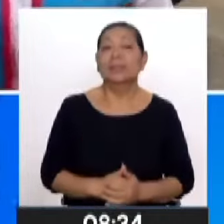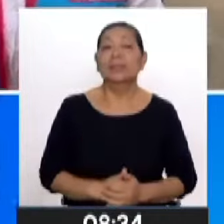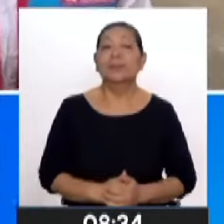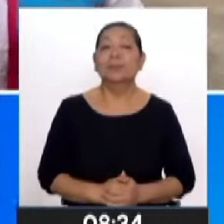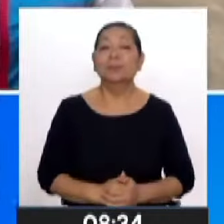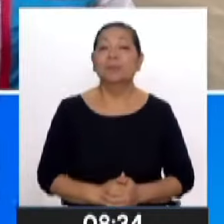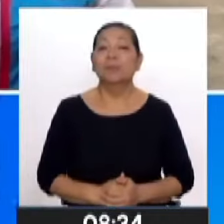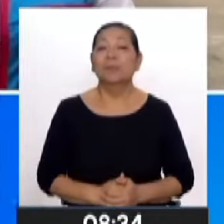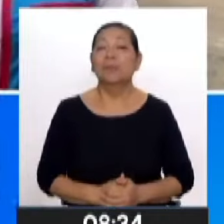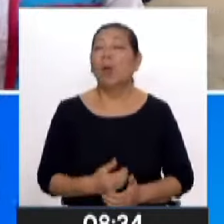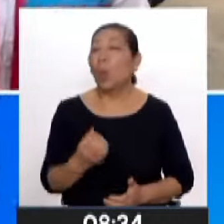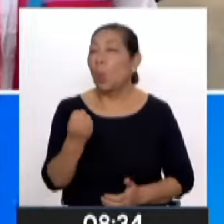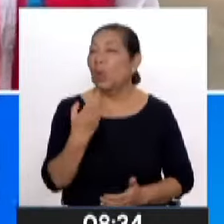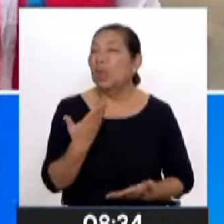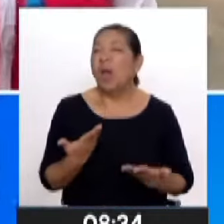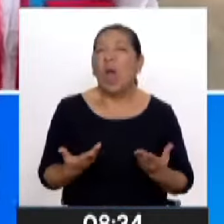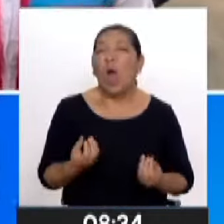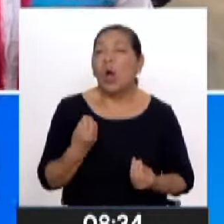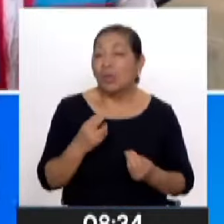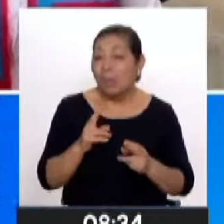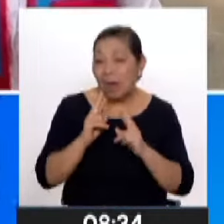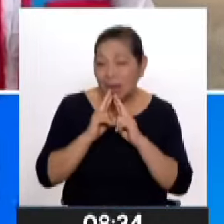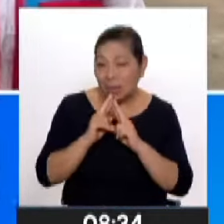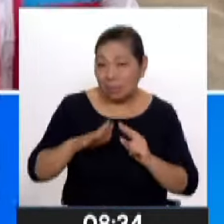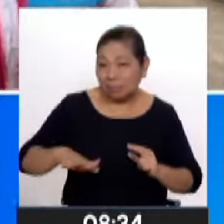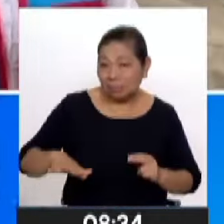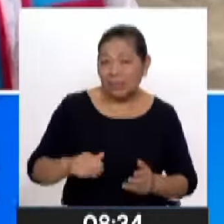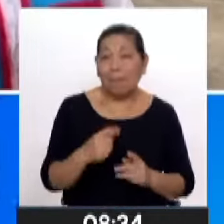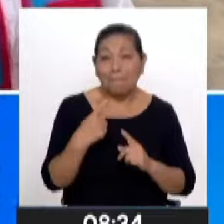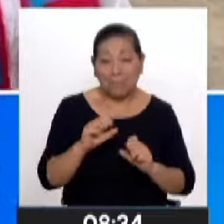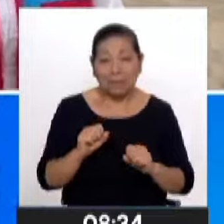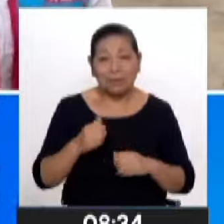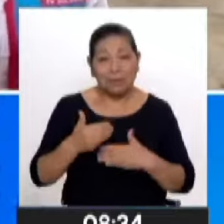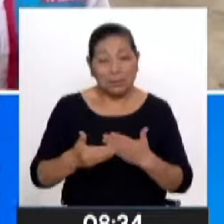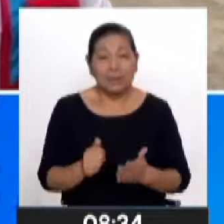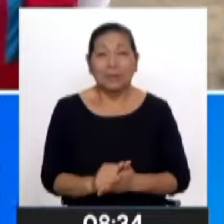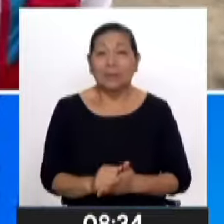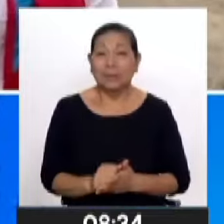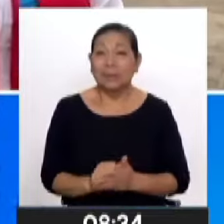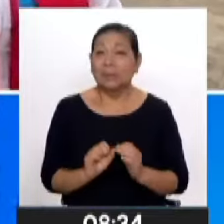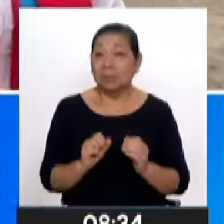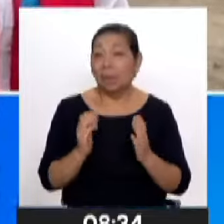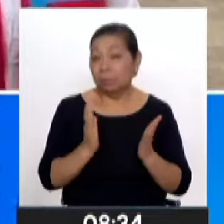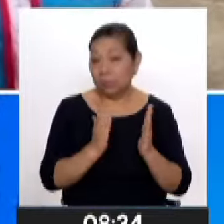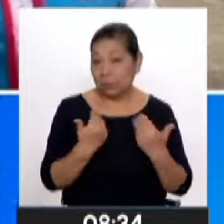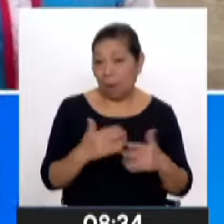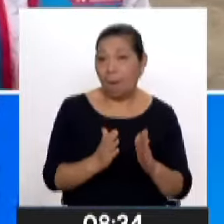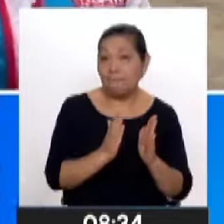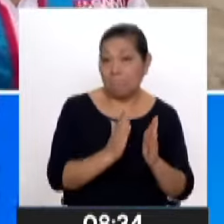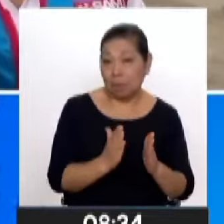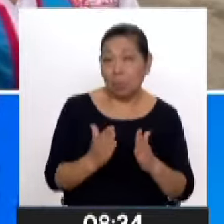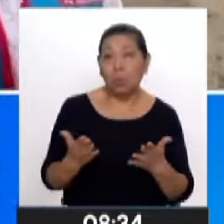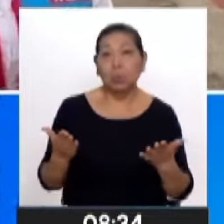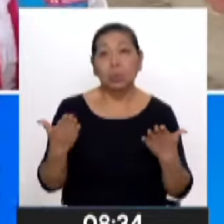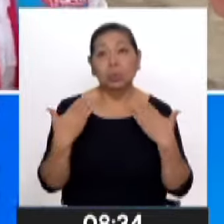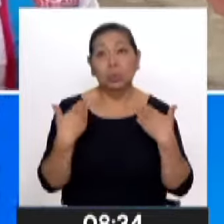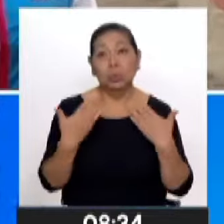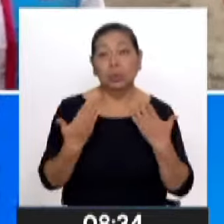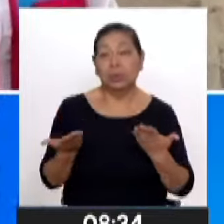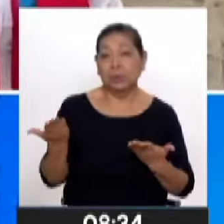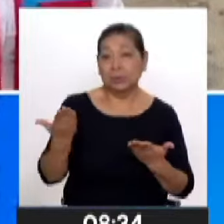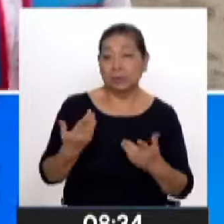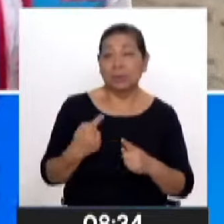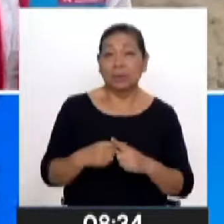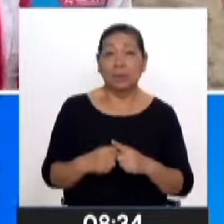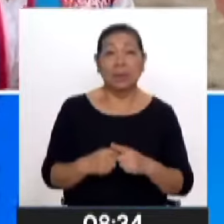¿Cómo está, doctora? Coméntenos sobre estas recomendaciones, ¿no?, que están emitiendo para que la población esté preparada para esta ola de calor que se nos va a venir con